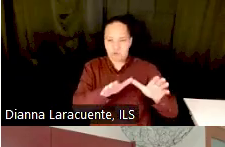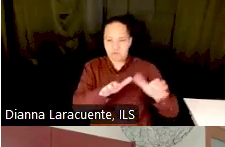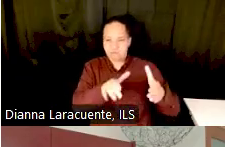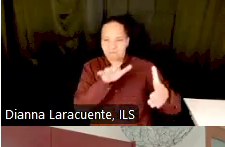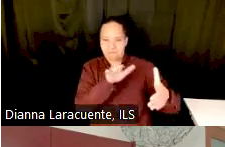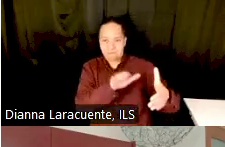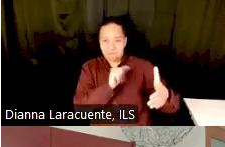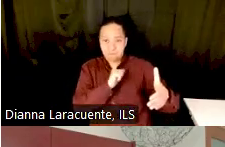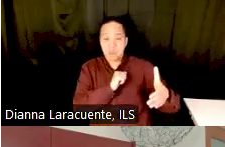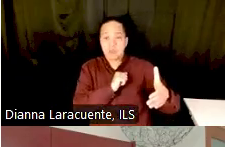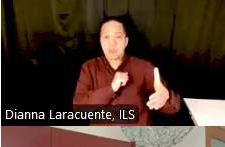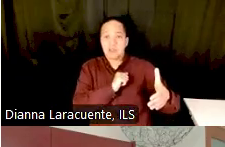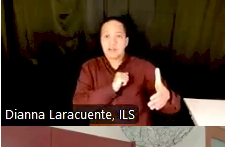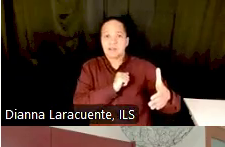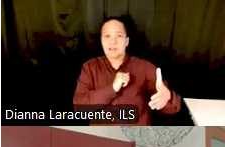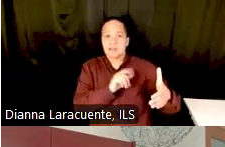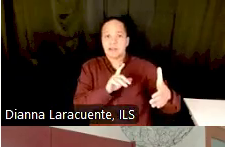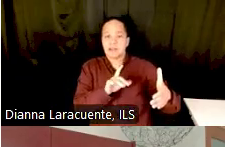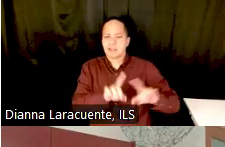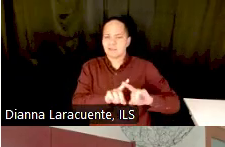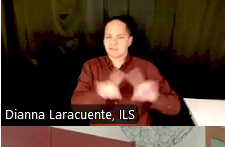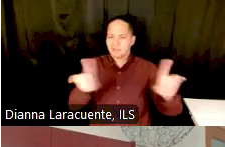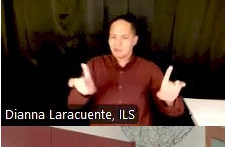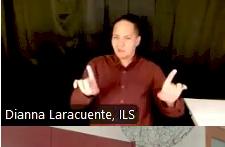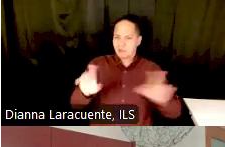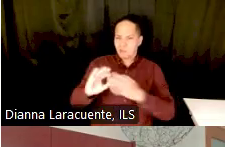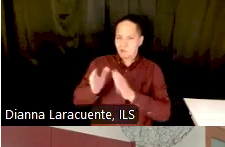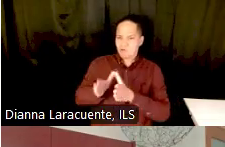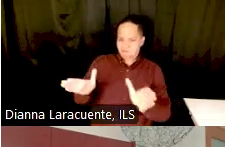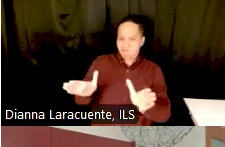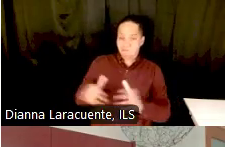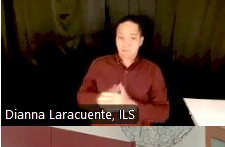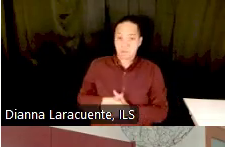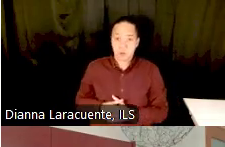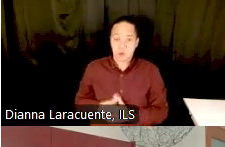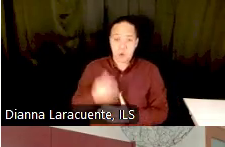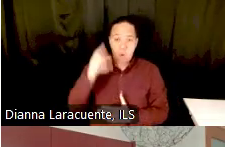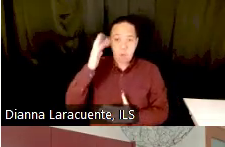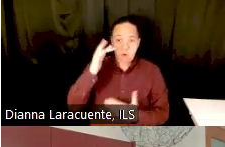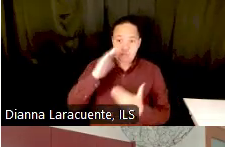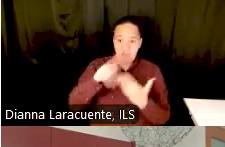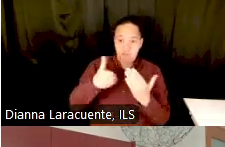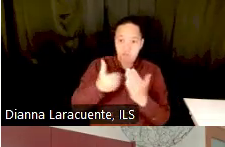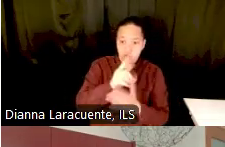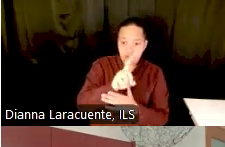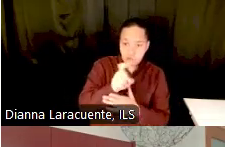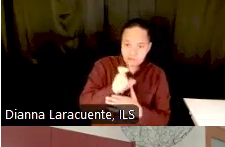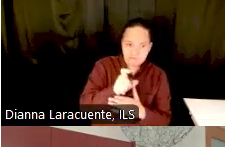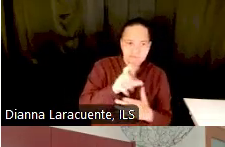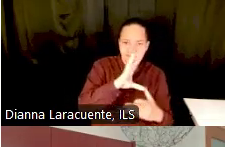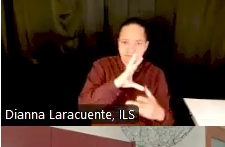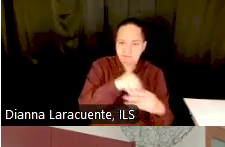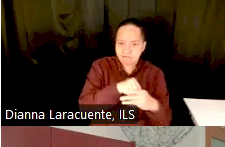que podemos decir diferente a la población general, puesto que todas las condiciones que incluye